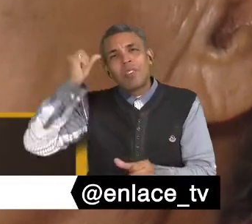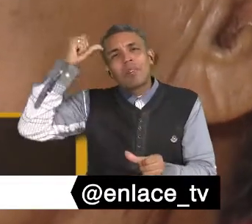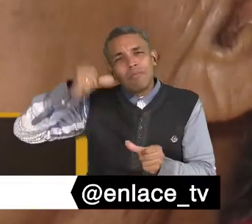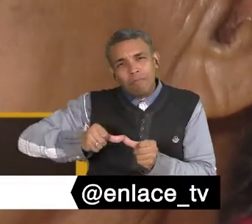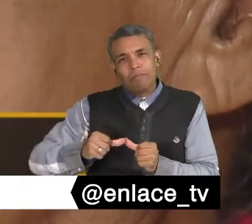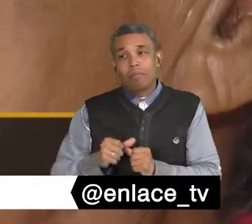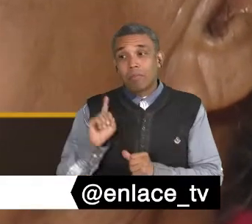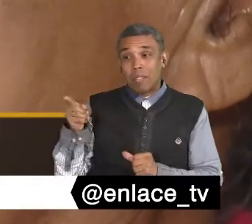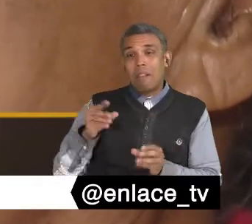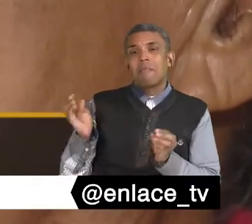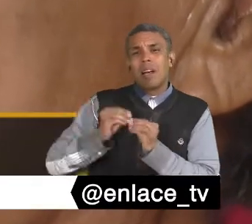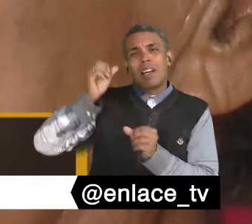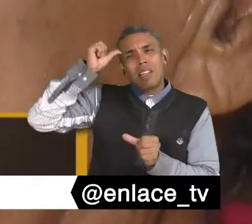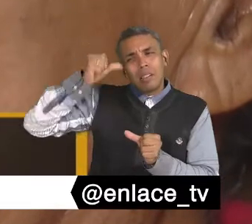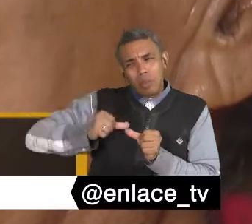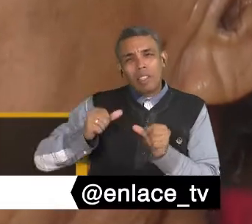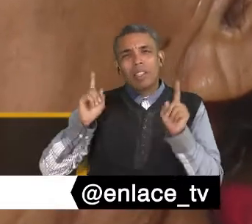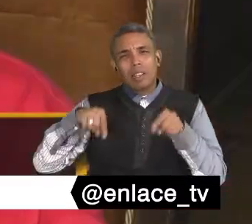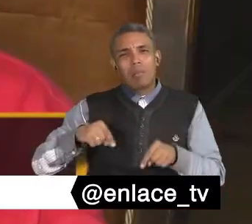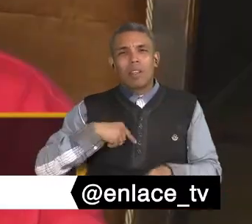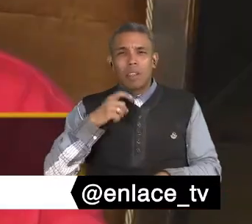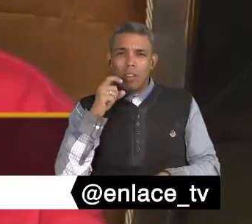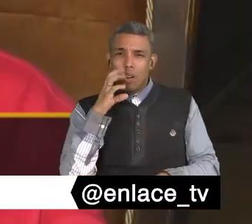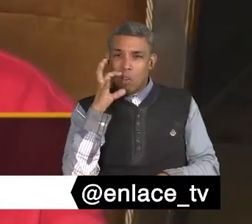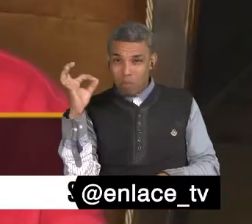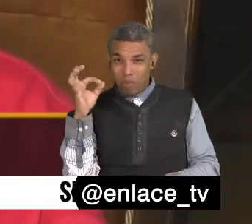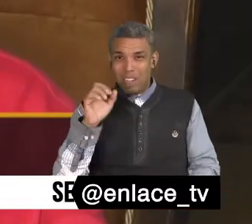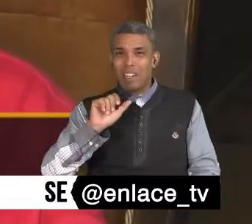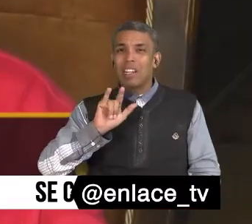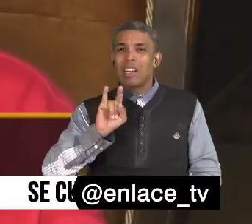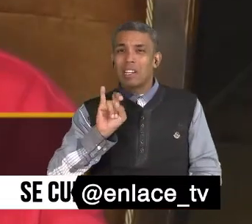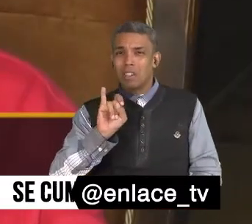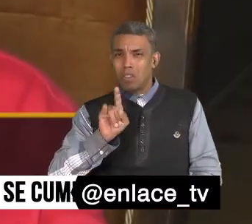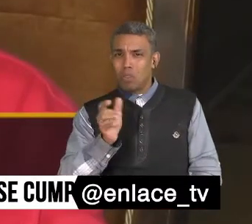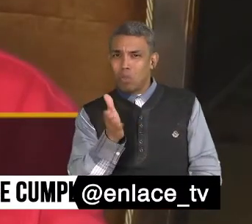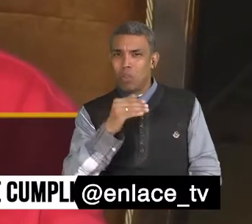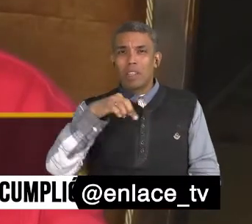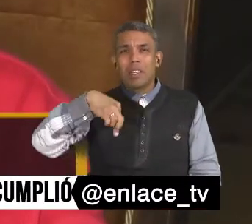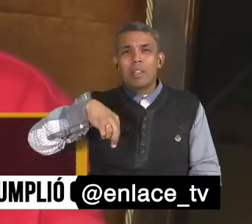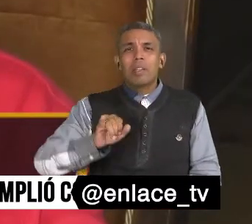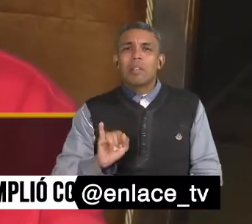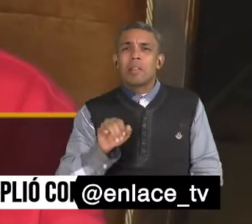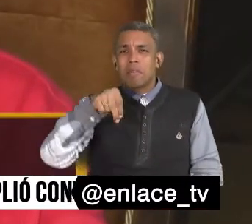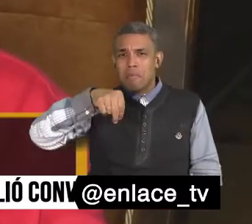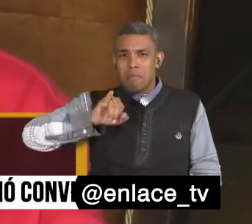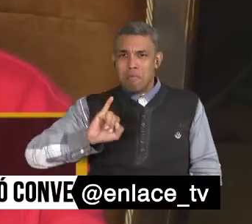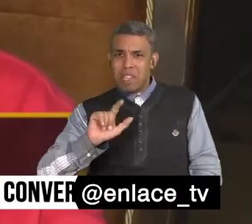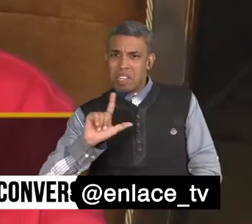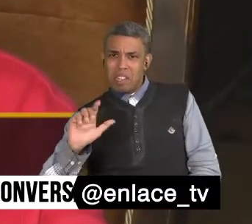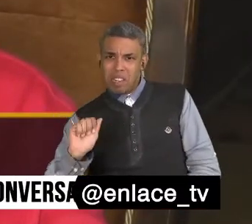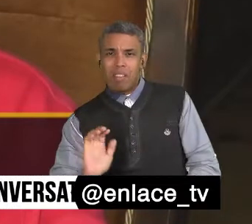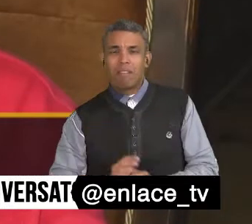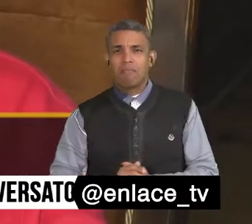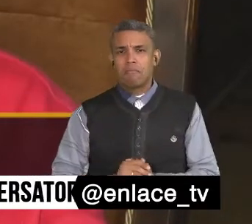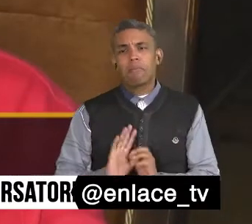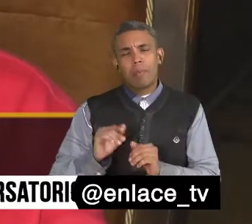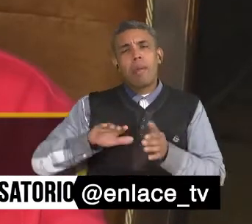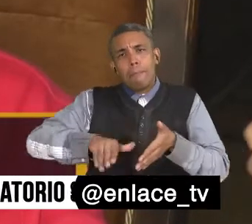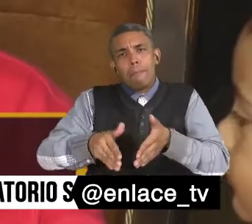esa fecha también murió Luis Pinilla. Don Luis Pinilla, esa vez pues la gente, como había